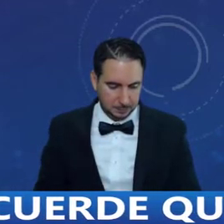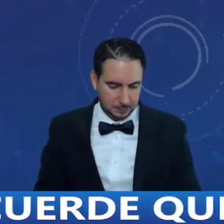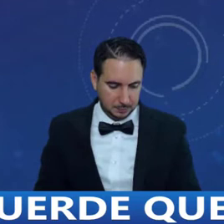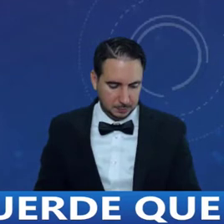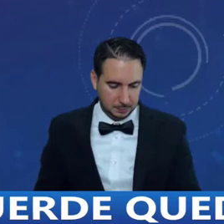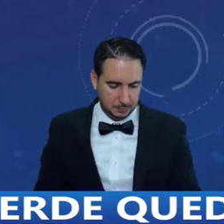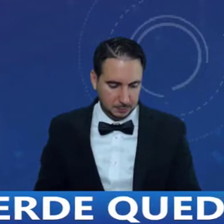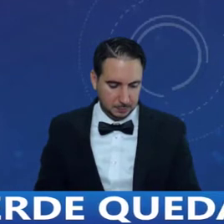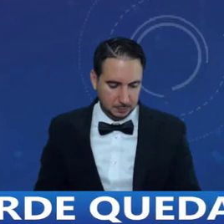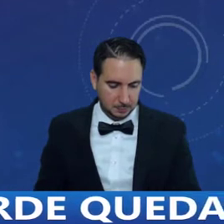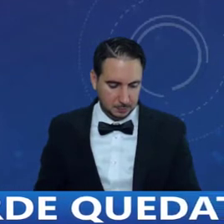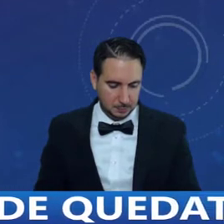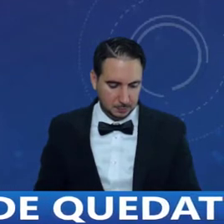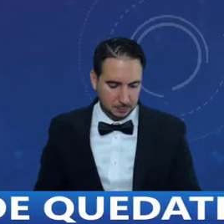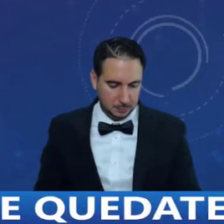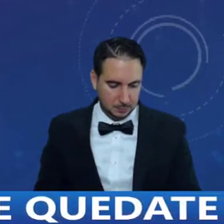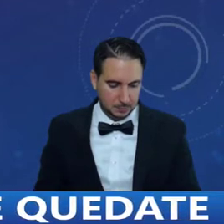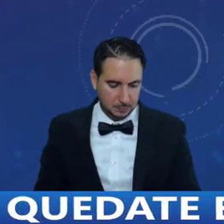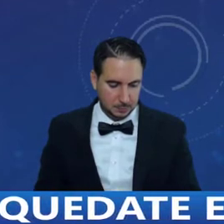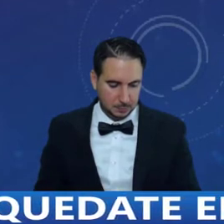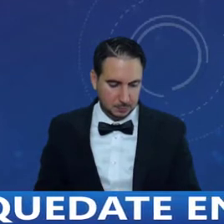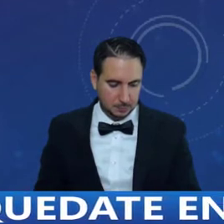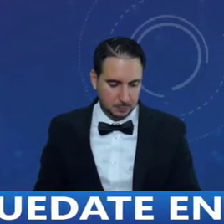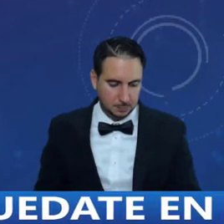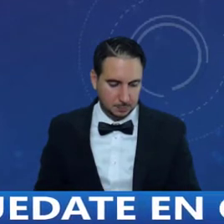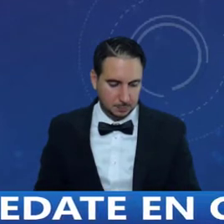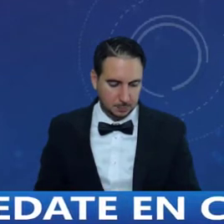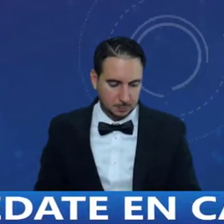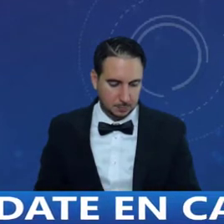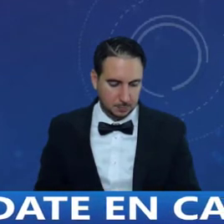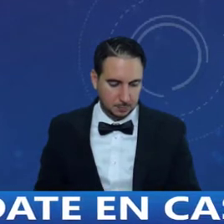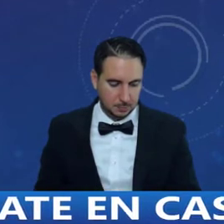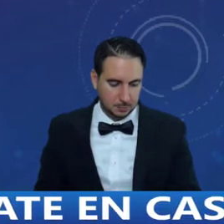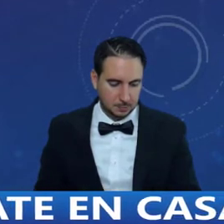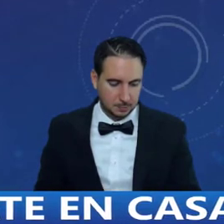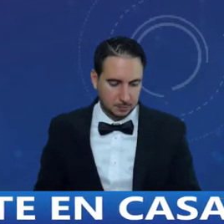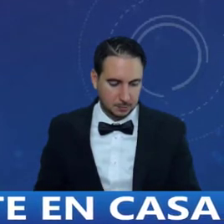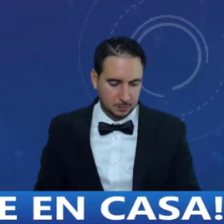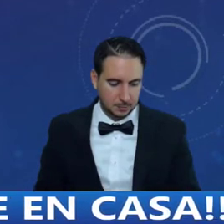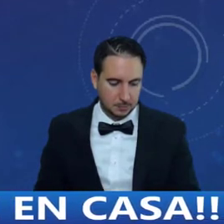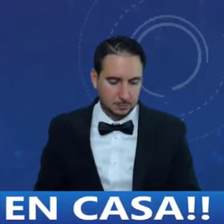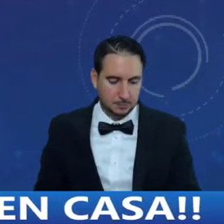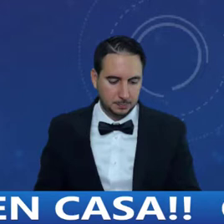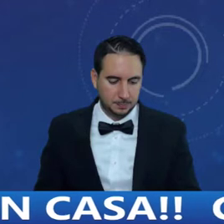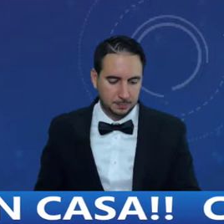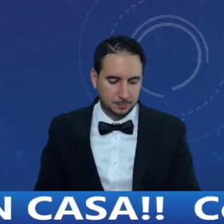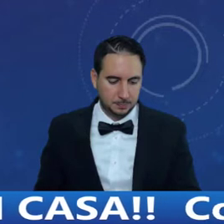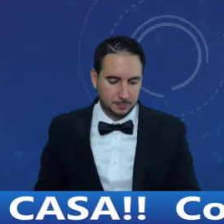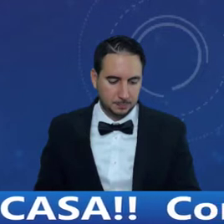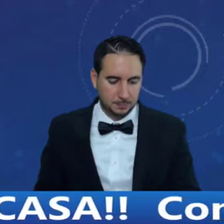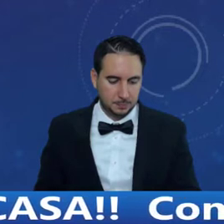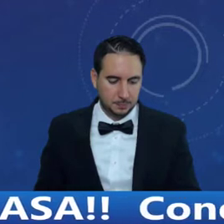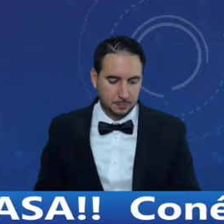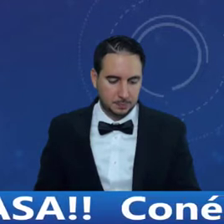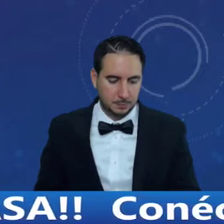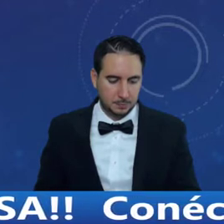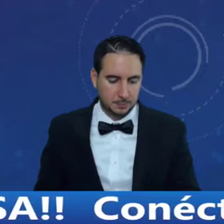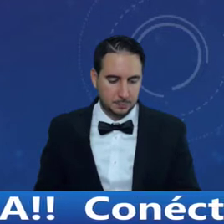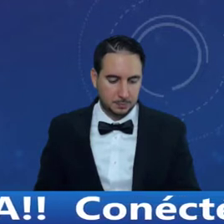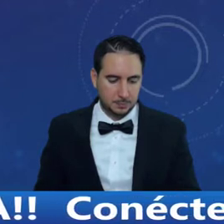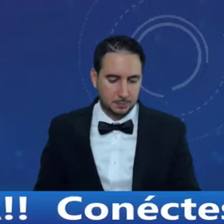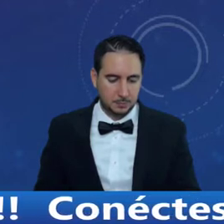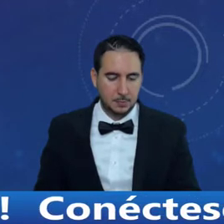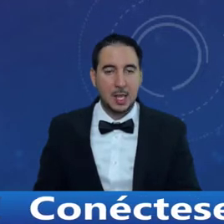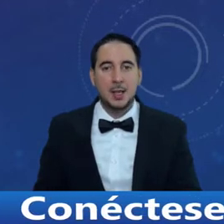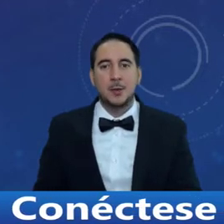Hidolidia que si alguien de pronto conoce a alguien en español que le pueda ayudar a repasar el